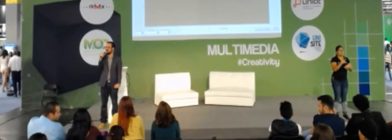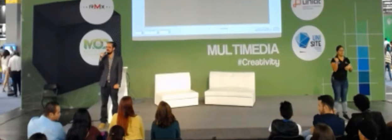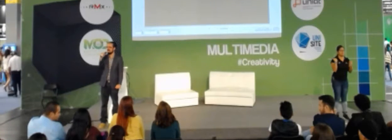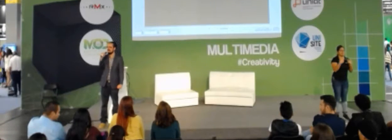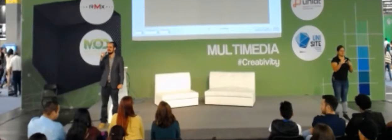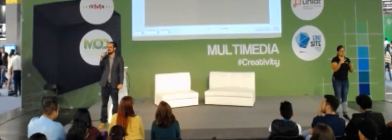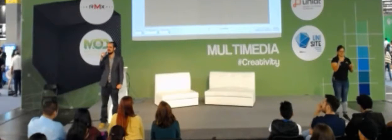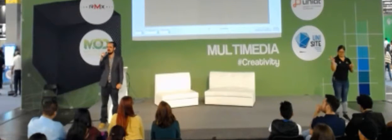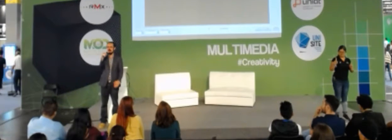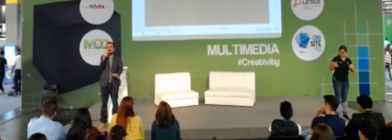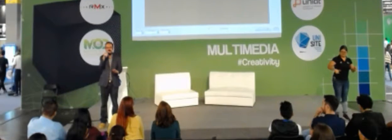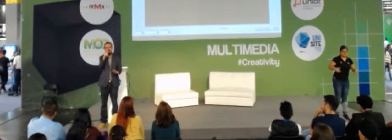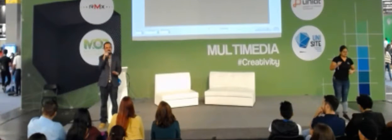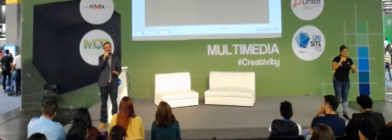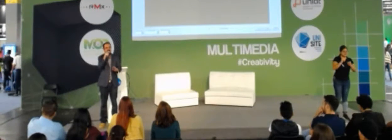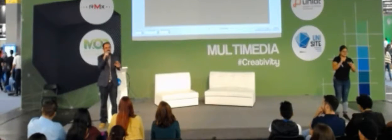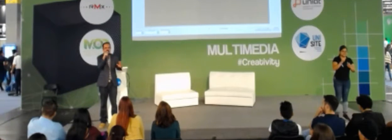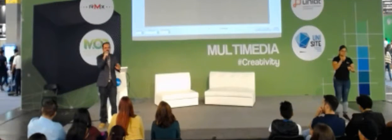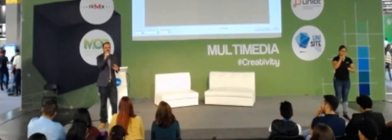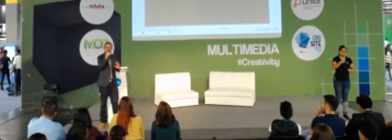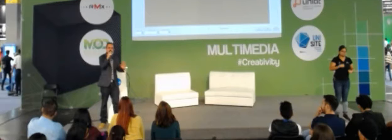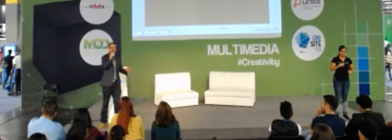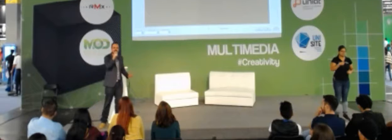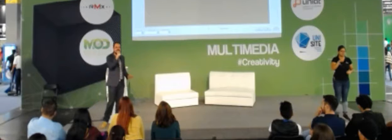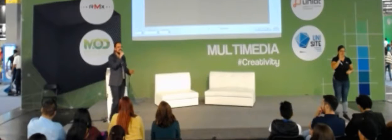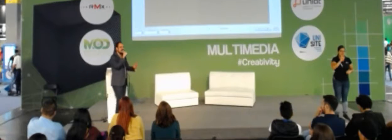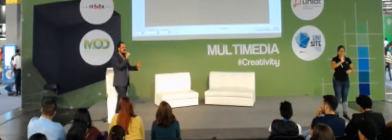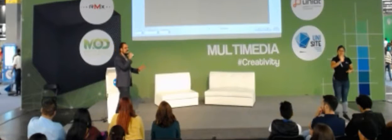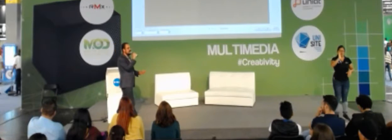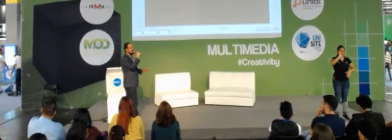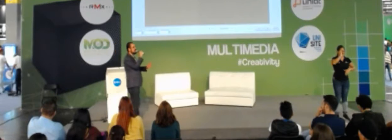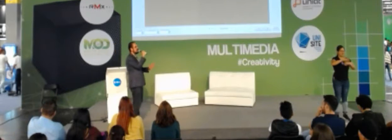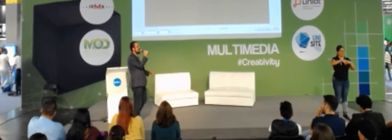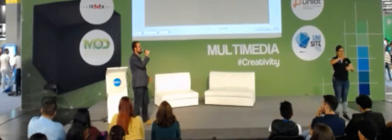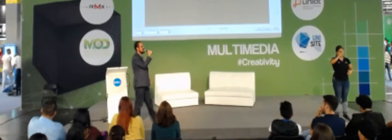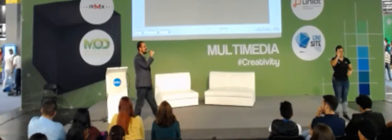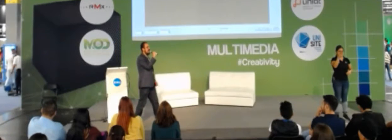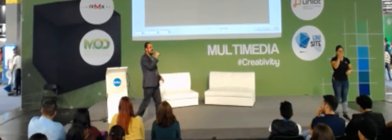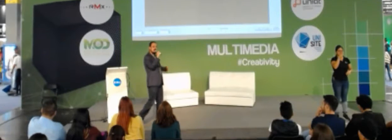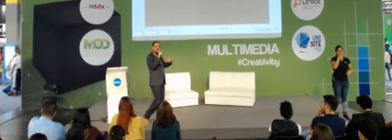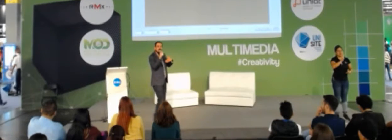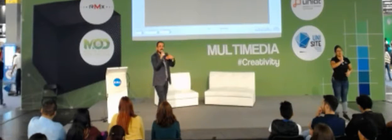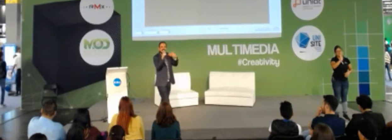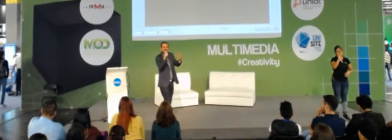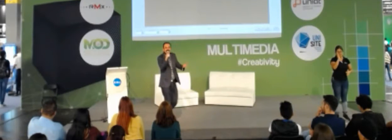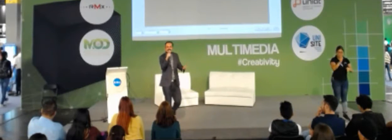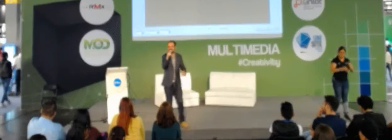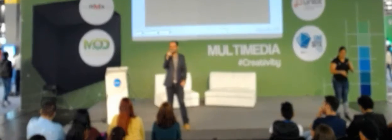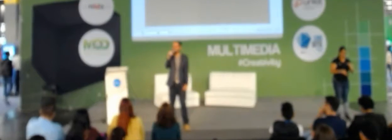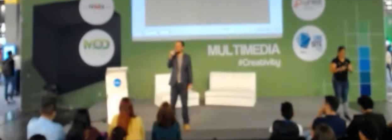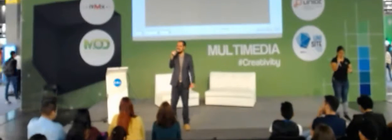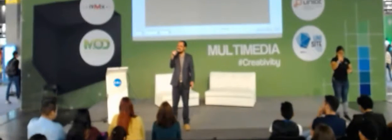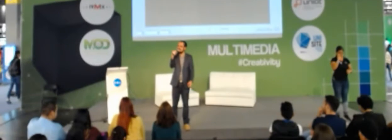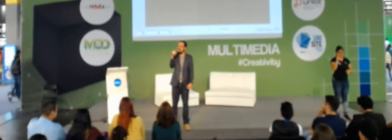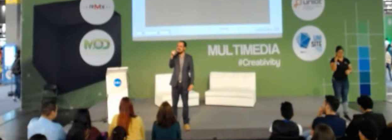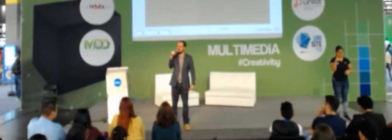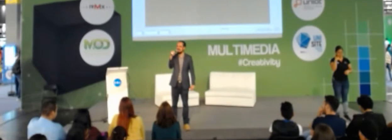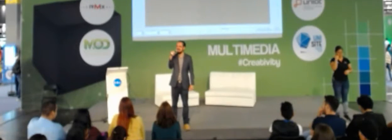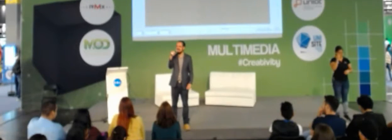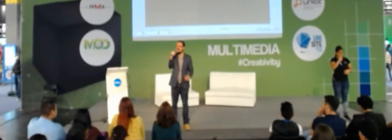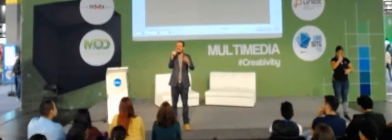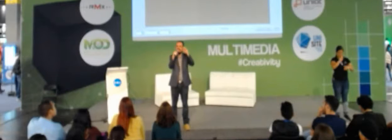lado. Pero bueno, la chava logró su carrera, todo muy bien, muy padre. Al momento de egresar, ¿qué crees que